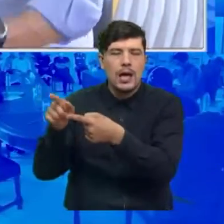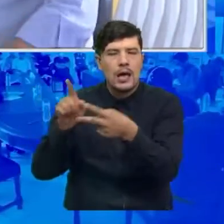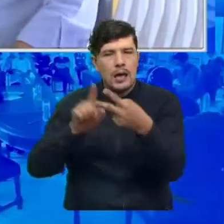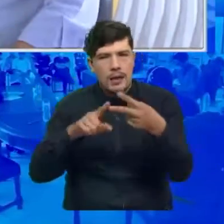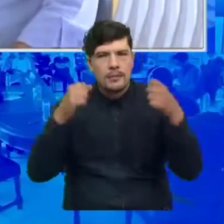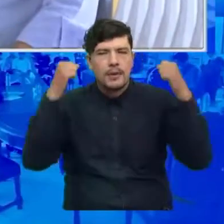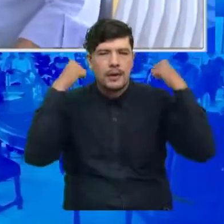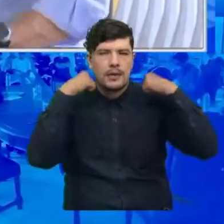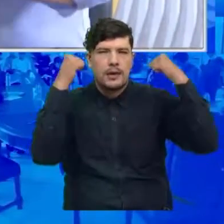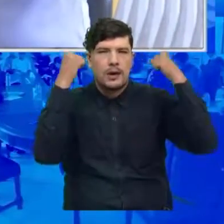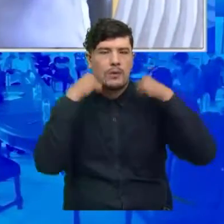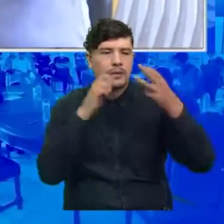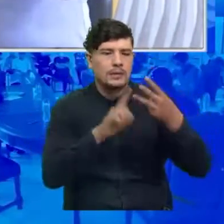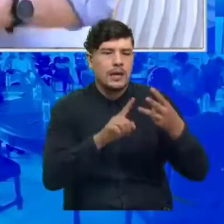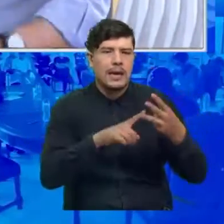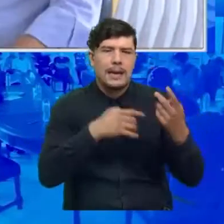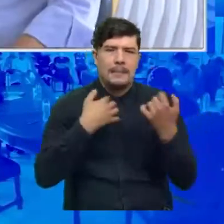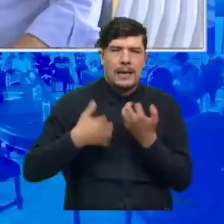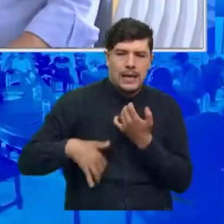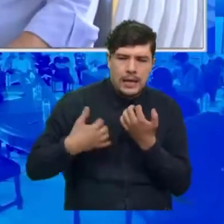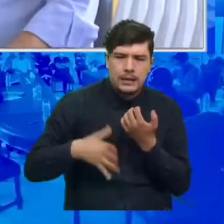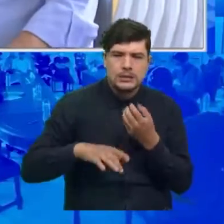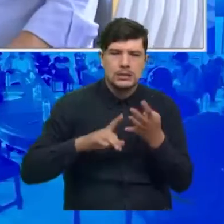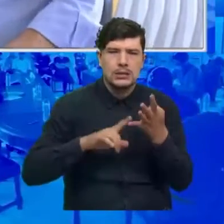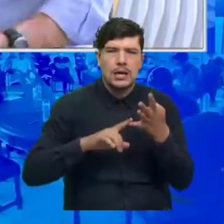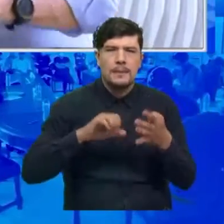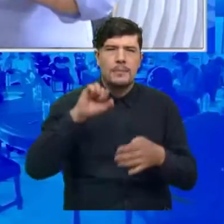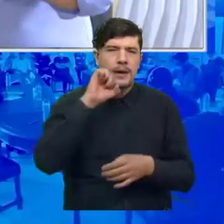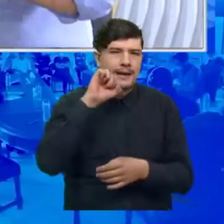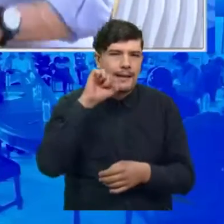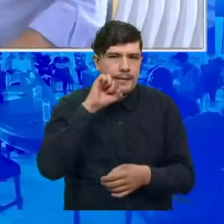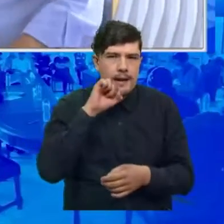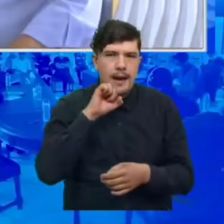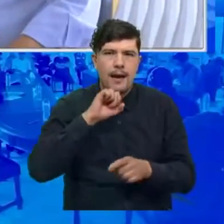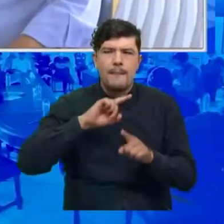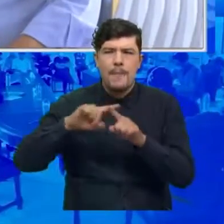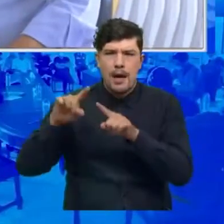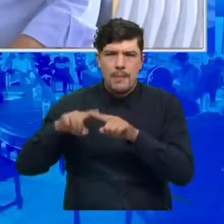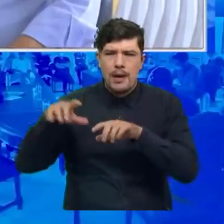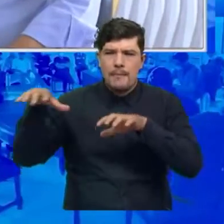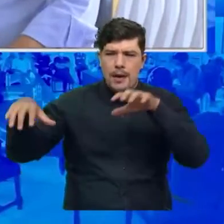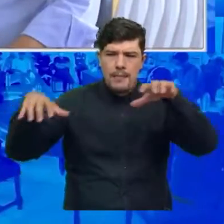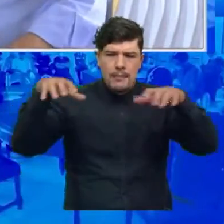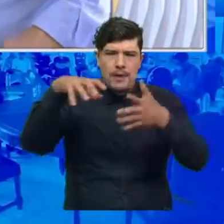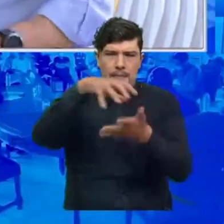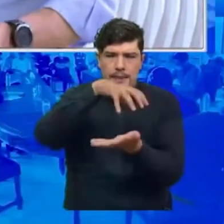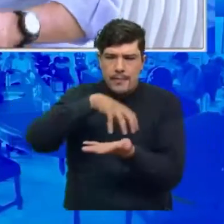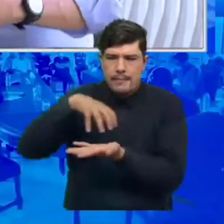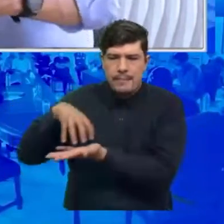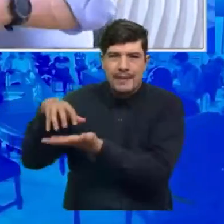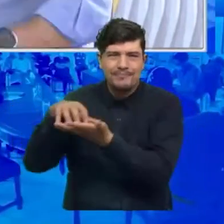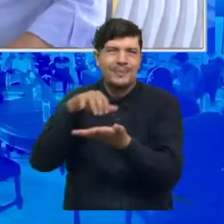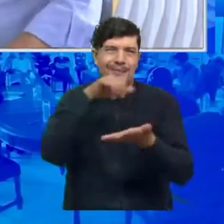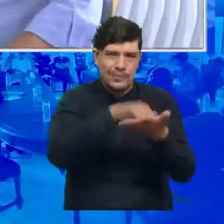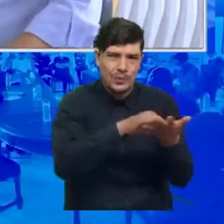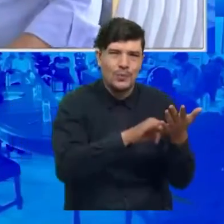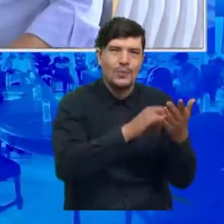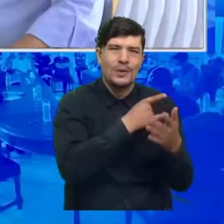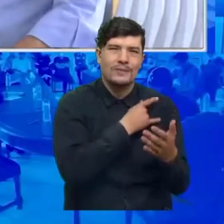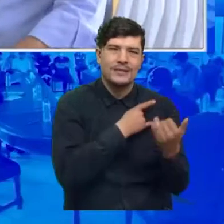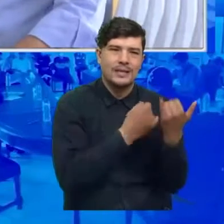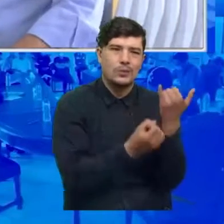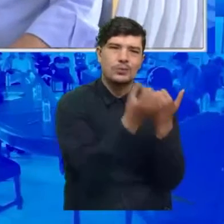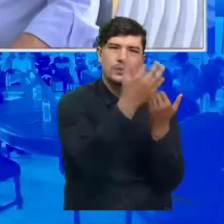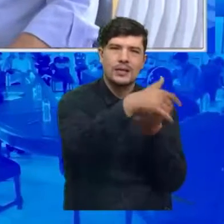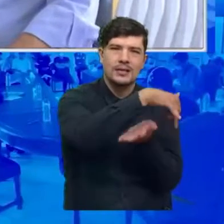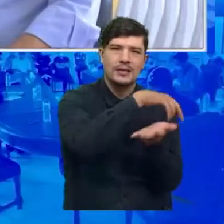en hace de vélez en alza de barrancabermeja así como estamos trabajando con la universidad de santander en el fortalecimiento